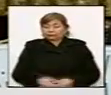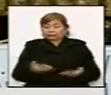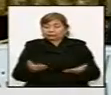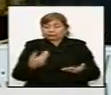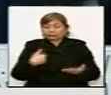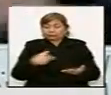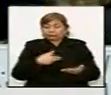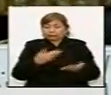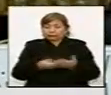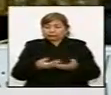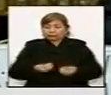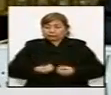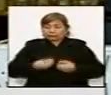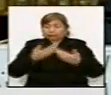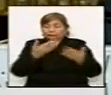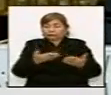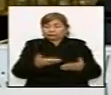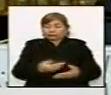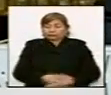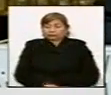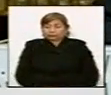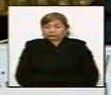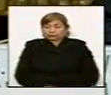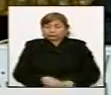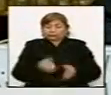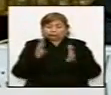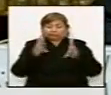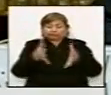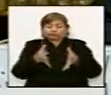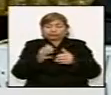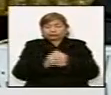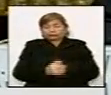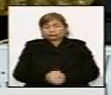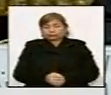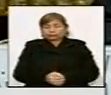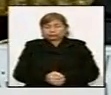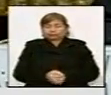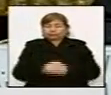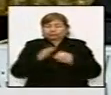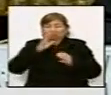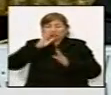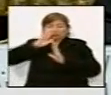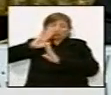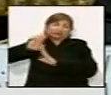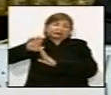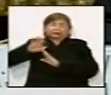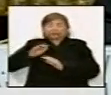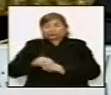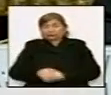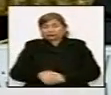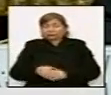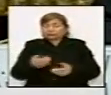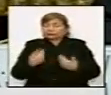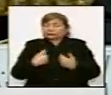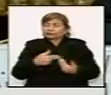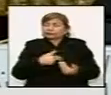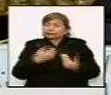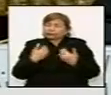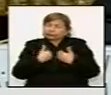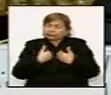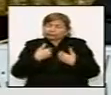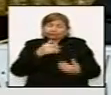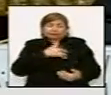de nosotros retribuirles el abandono, la indiferencia que han sentido